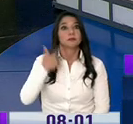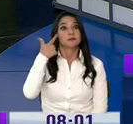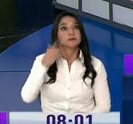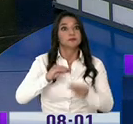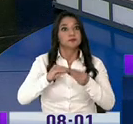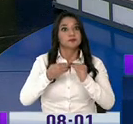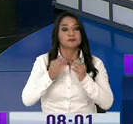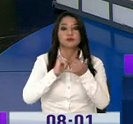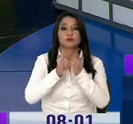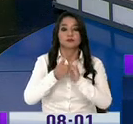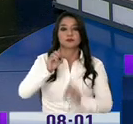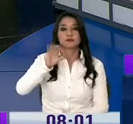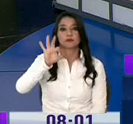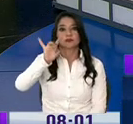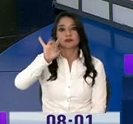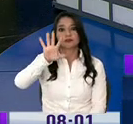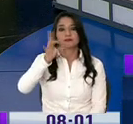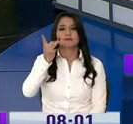número en pantalla,